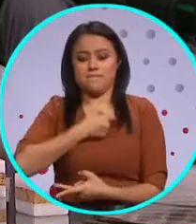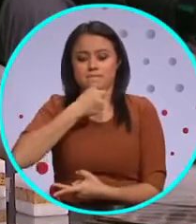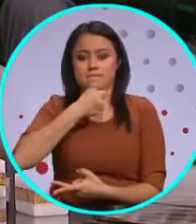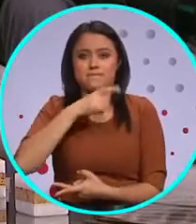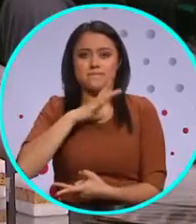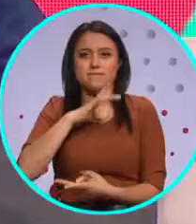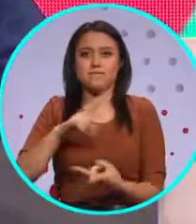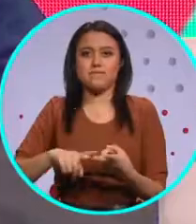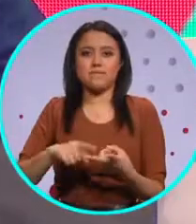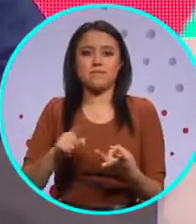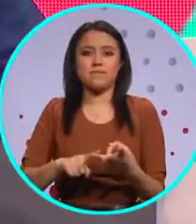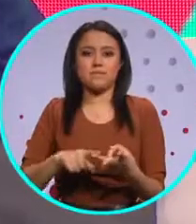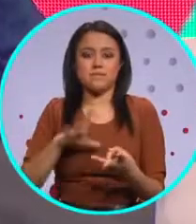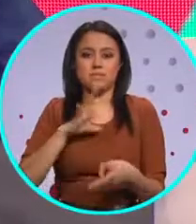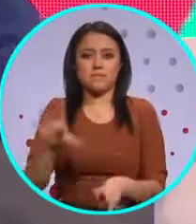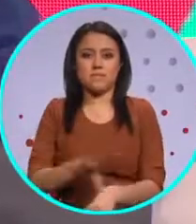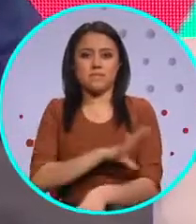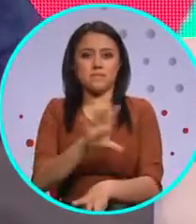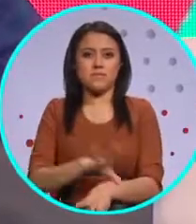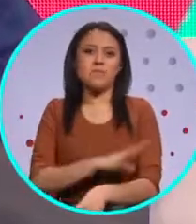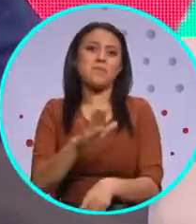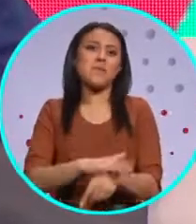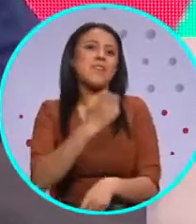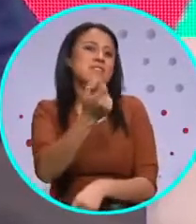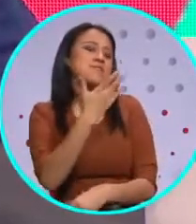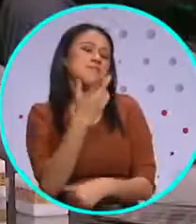señales que reciben es a partidos y tengo